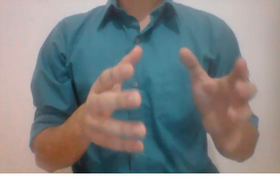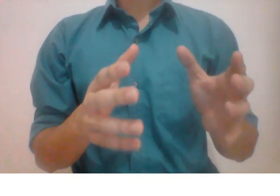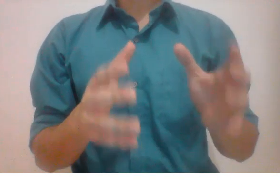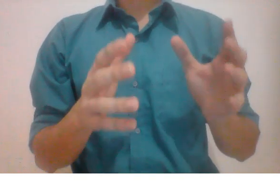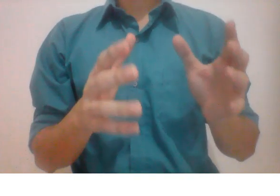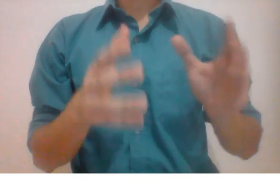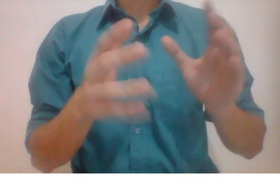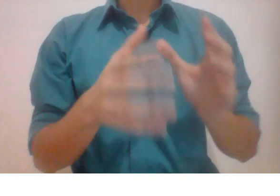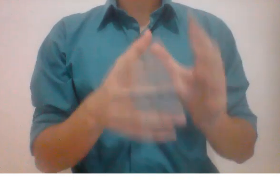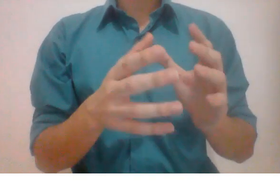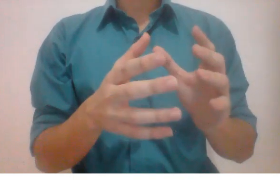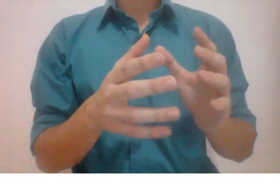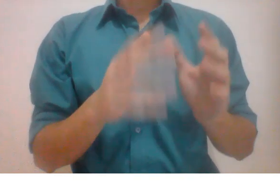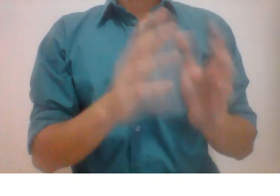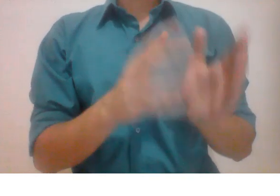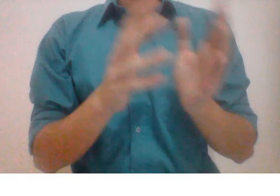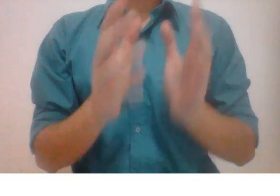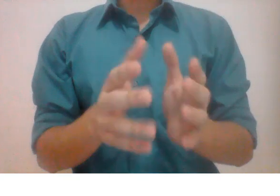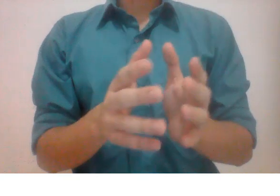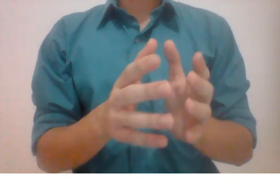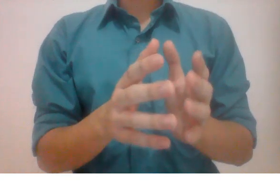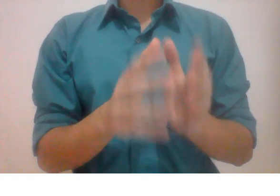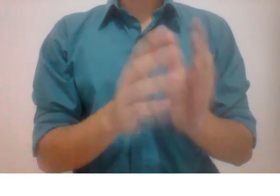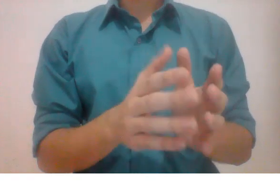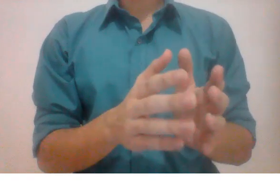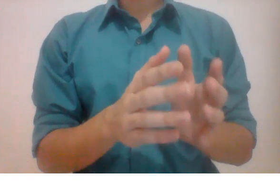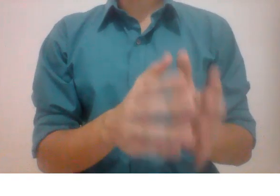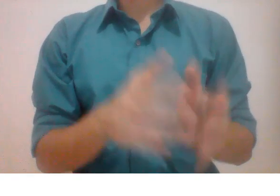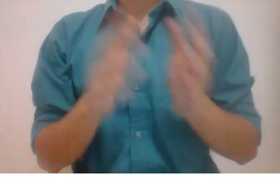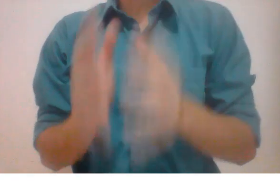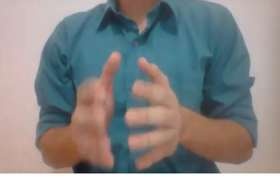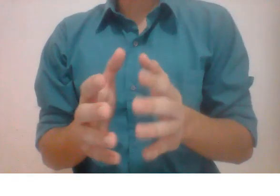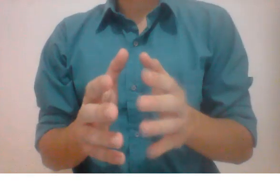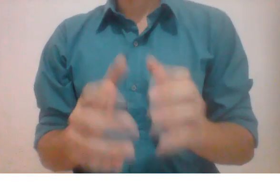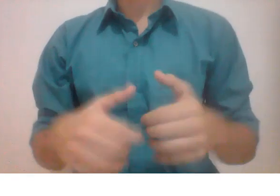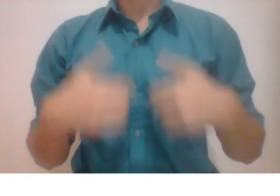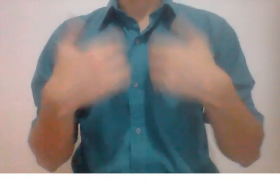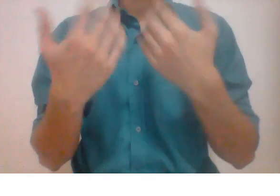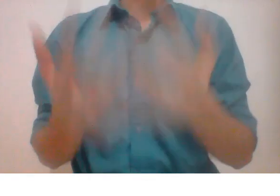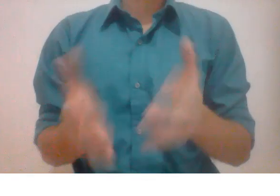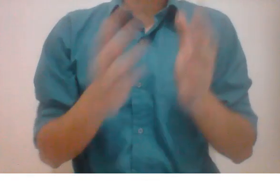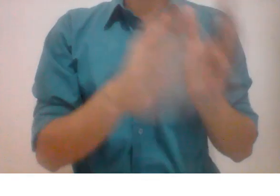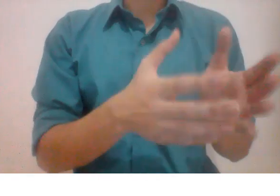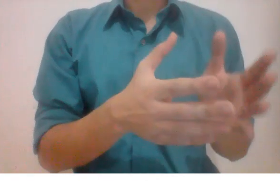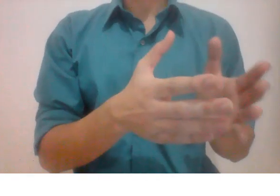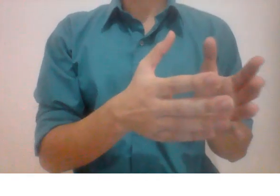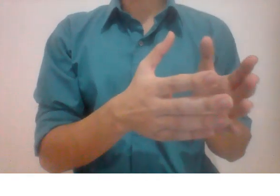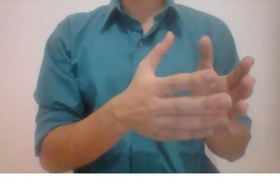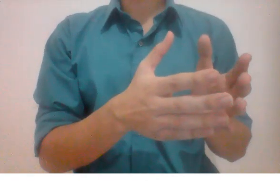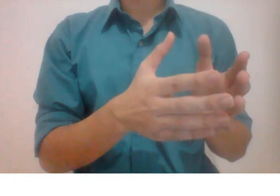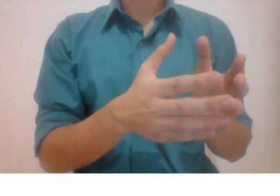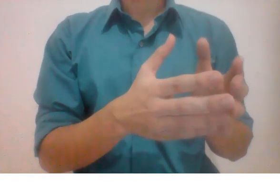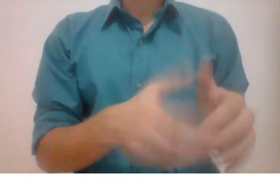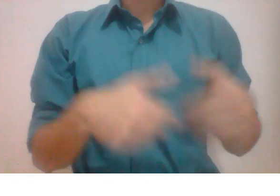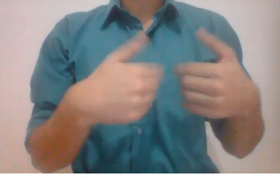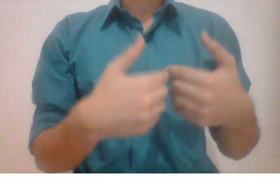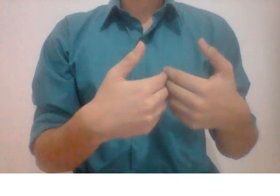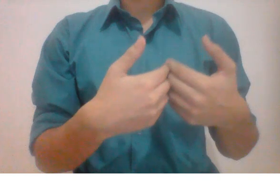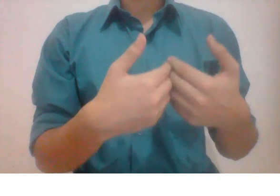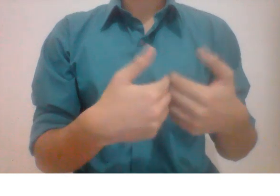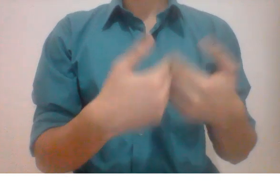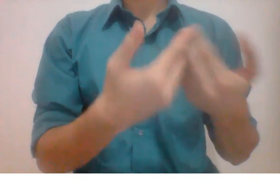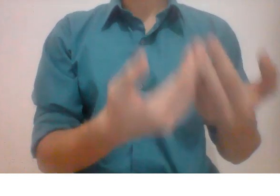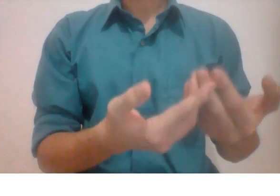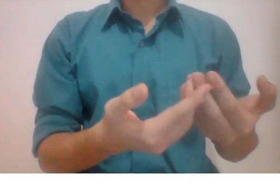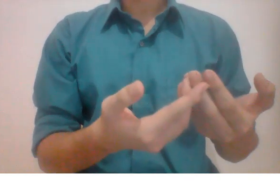los que se están uniendo. Y bueno, el mismo PRD, recordemos que dice que es de izquierda, pero bueno, se junta con personajes de derecha y con los